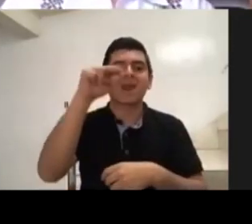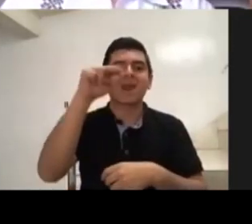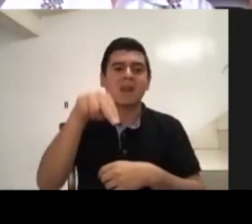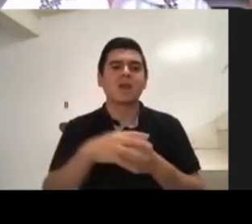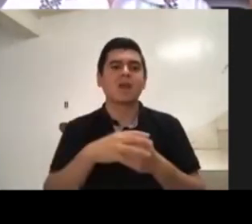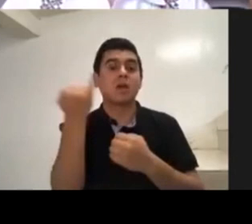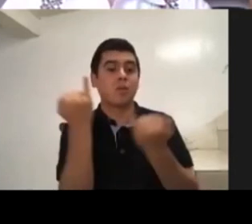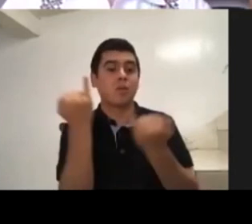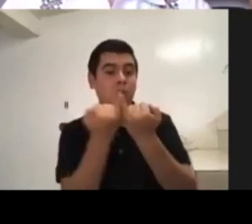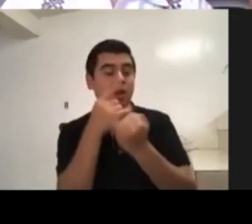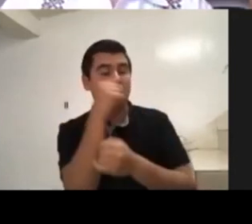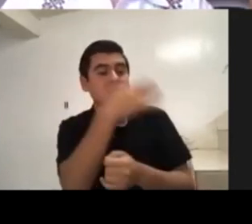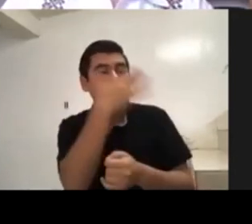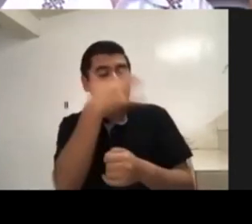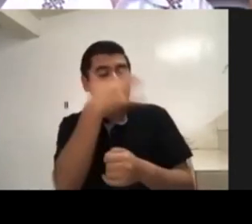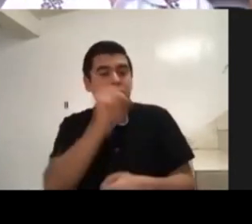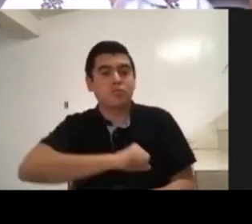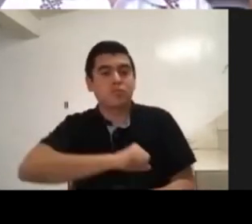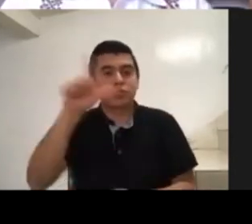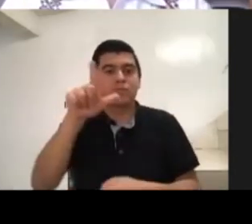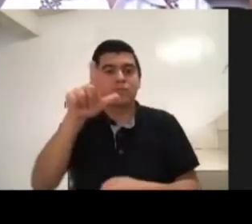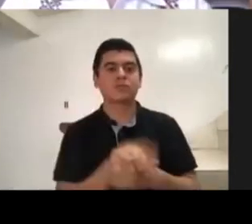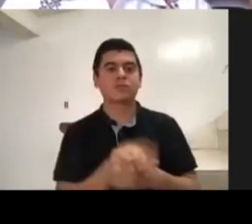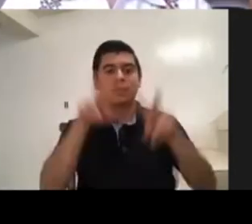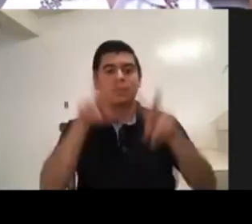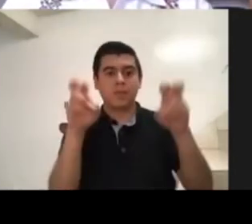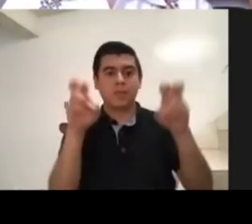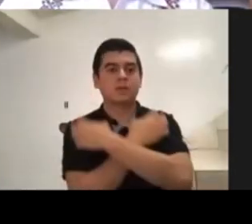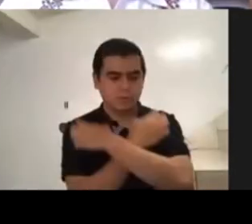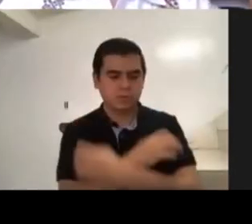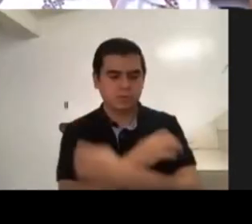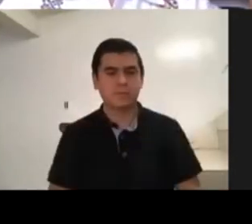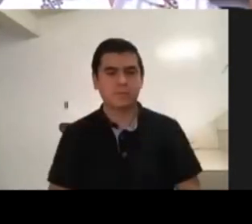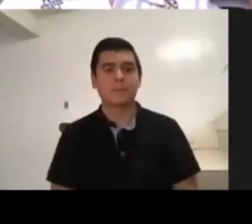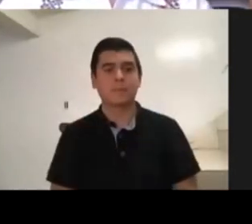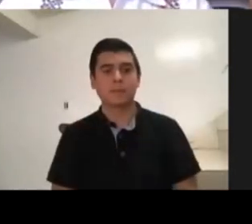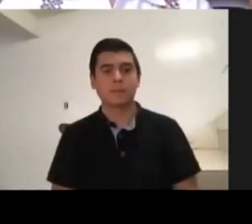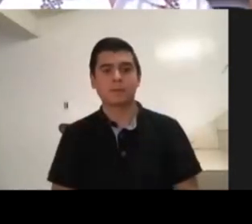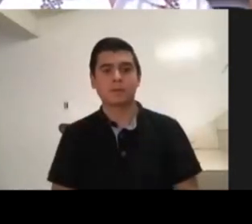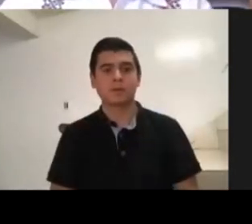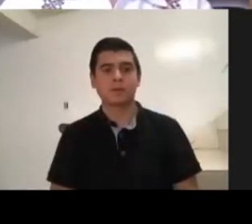Vamos a tener también, tenemos aquí, le agradezco muchísimo al doctor